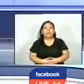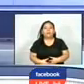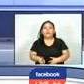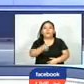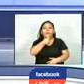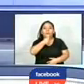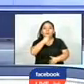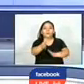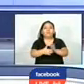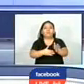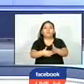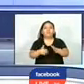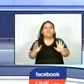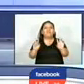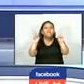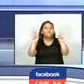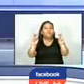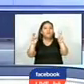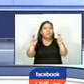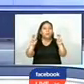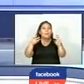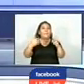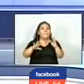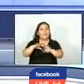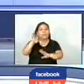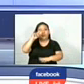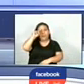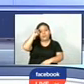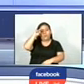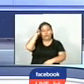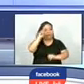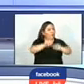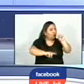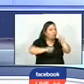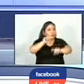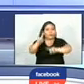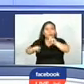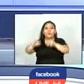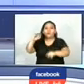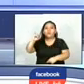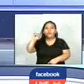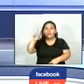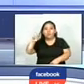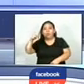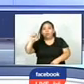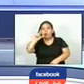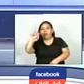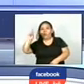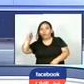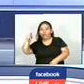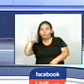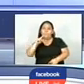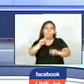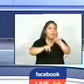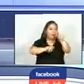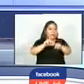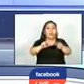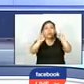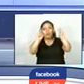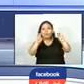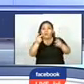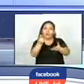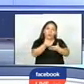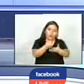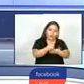Iniciamos con los resultados del más reciente estudio de opinión de Sid Gallup. La encuesta abordó diversos temas como seguridad y